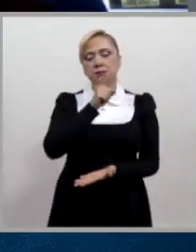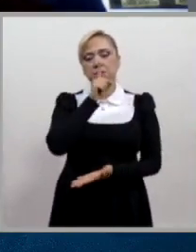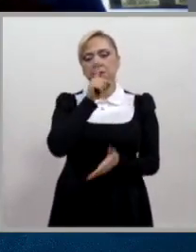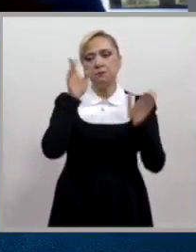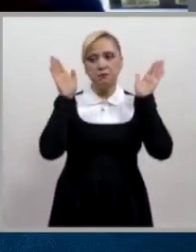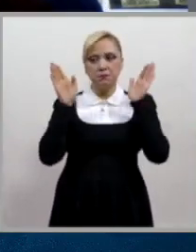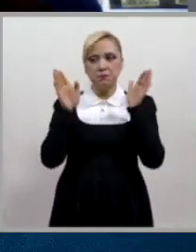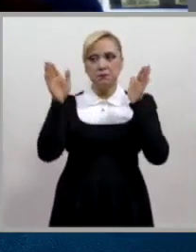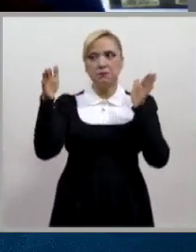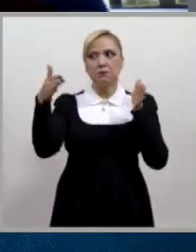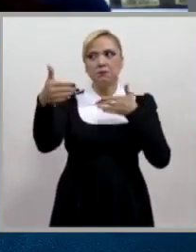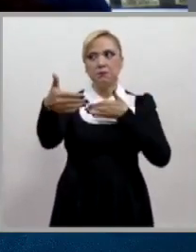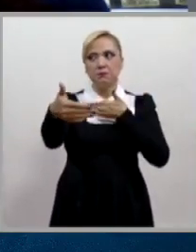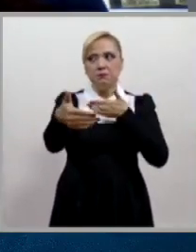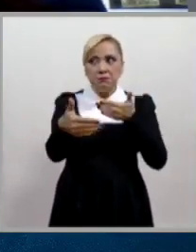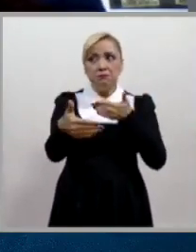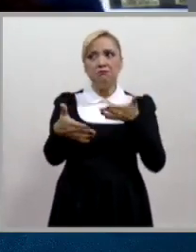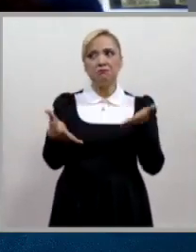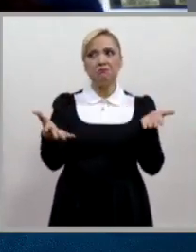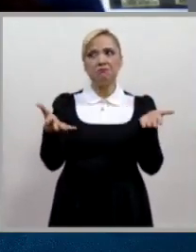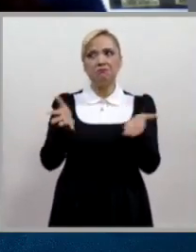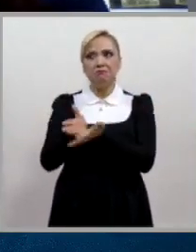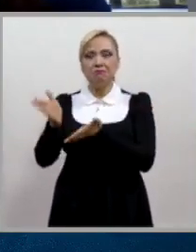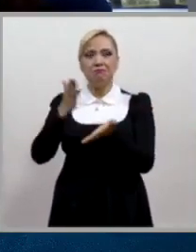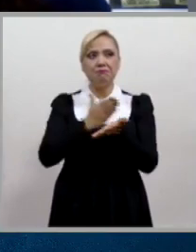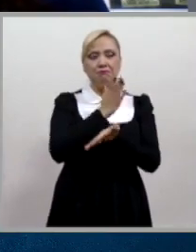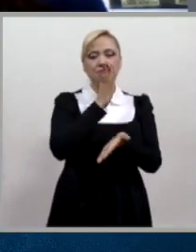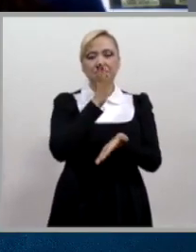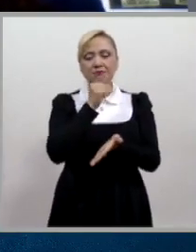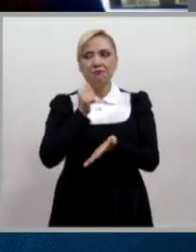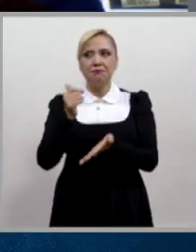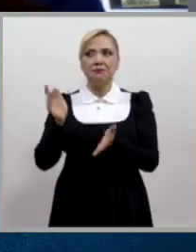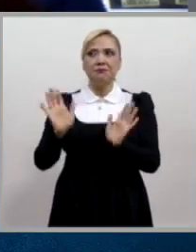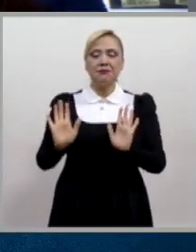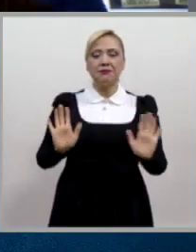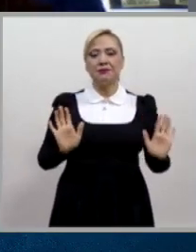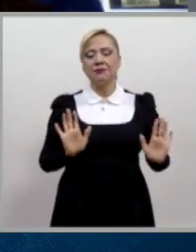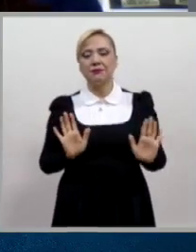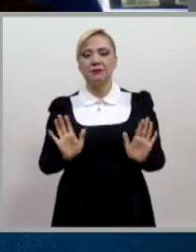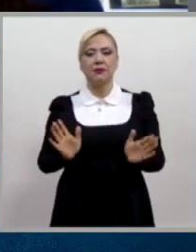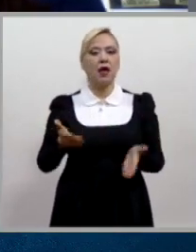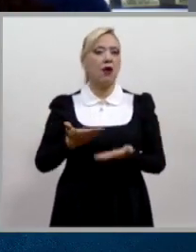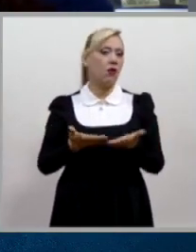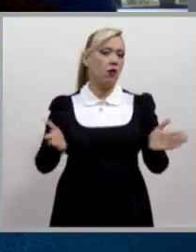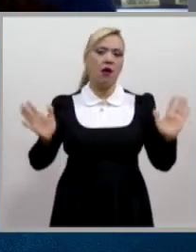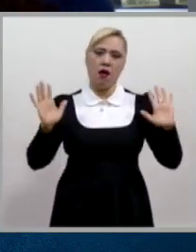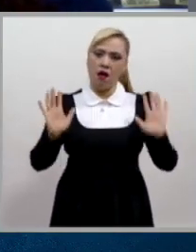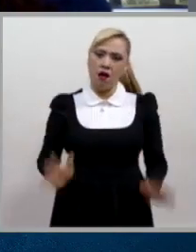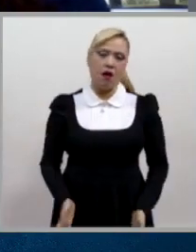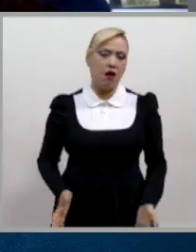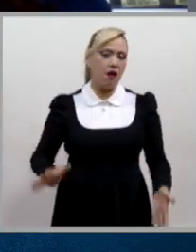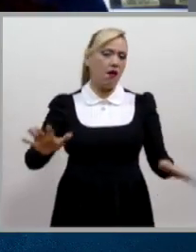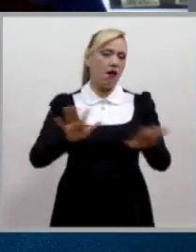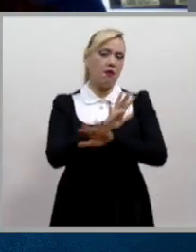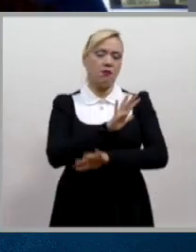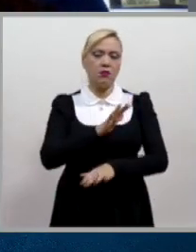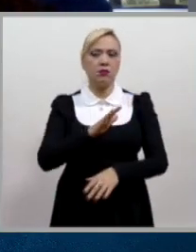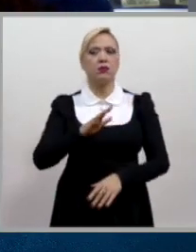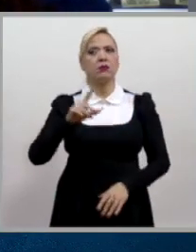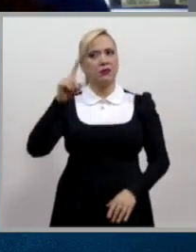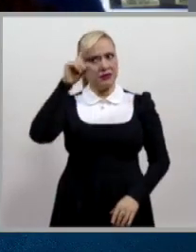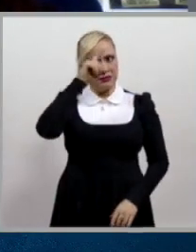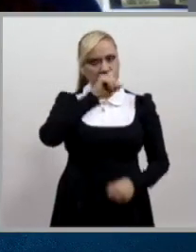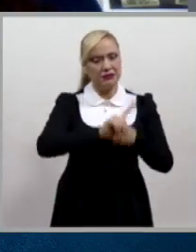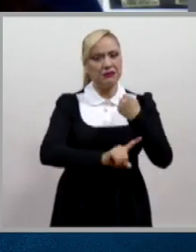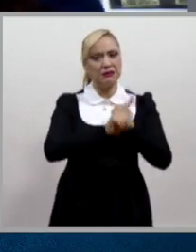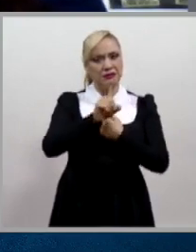muy retador. Se han estado presentando casos muy complicados, complejos, y otros que están